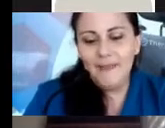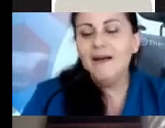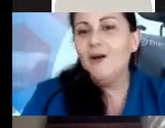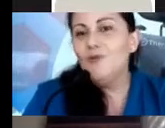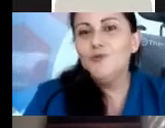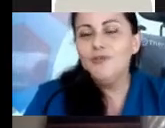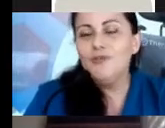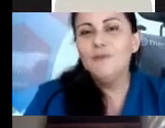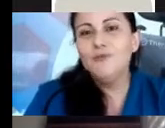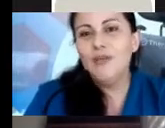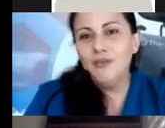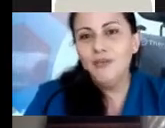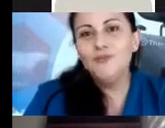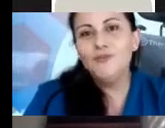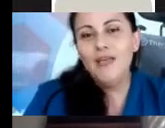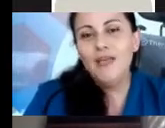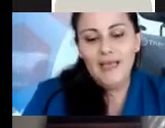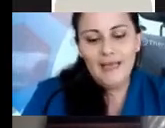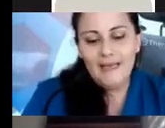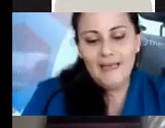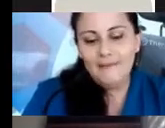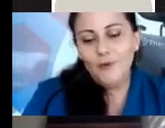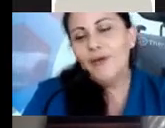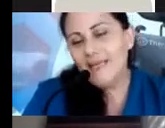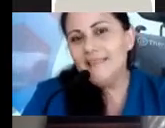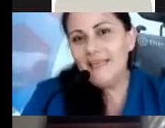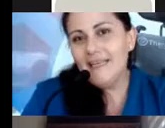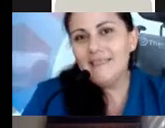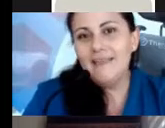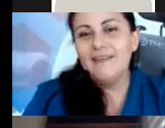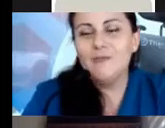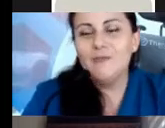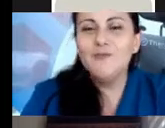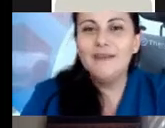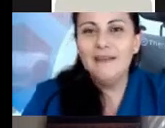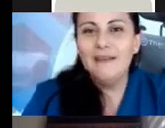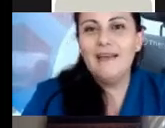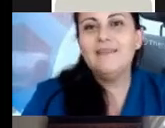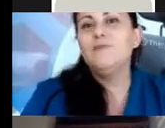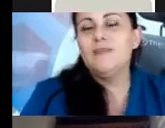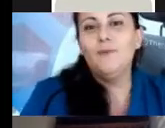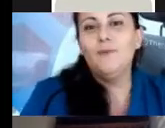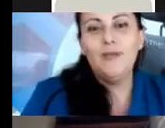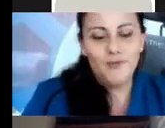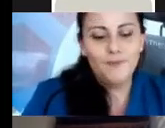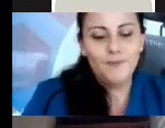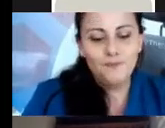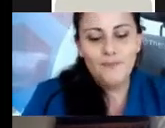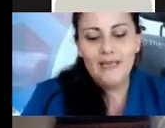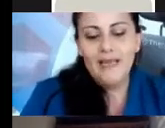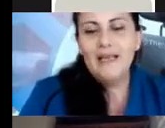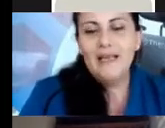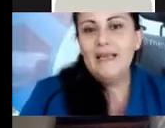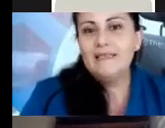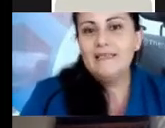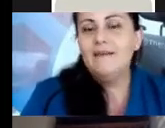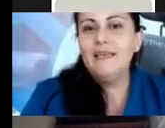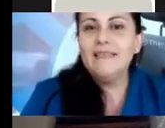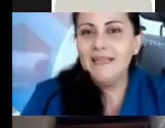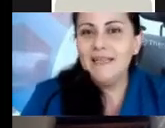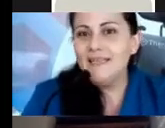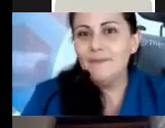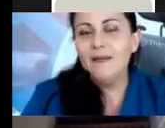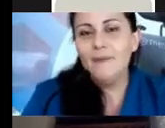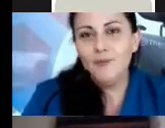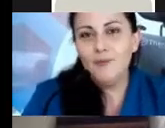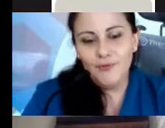que ha trabajado en los últimos años con gran interés y gran responsabilidad hacia nuestra población. Se va a